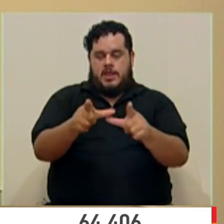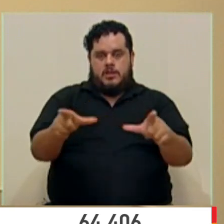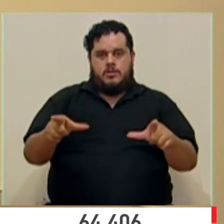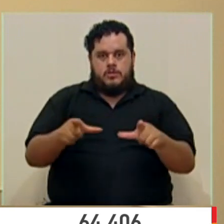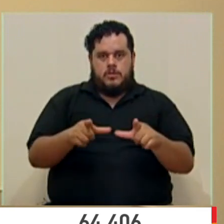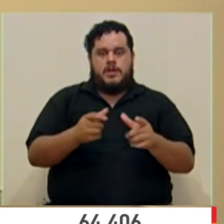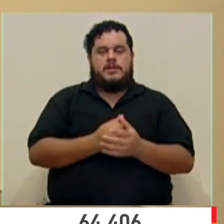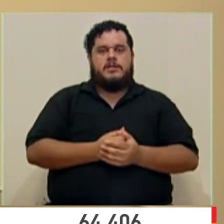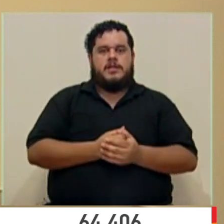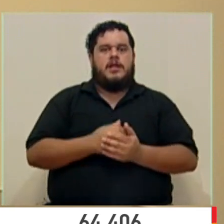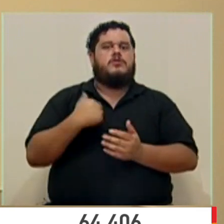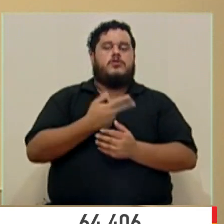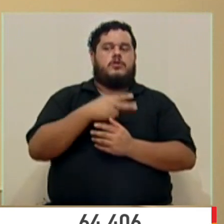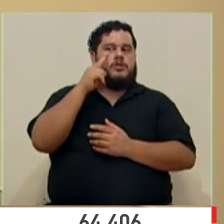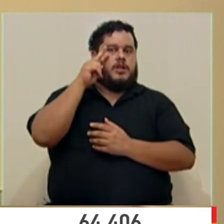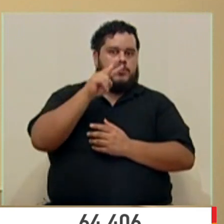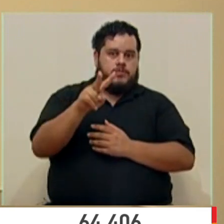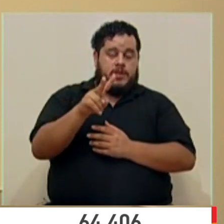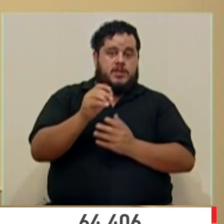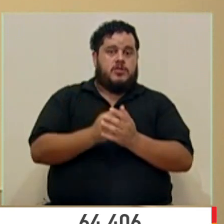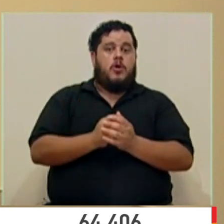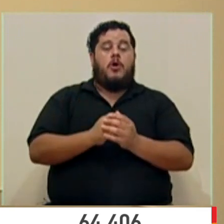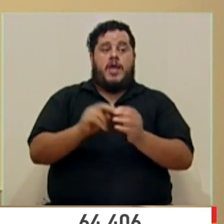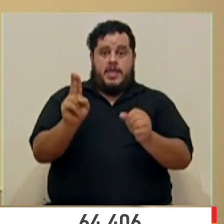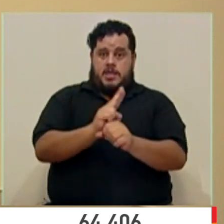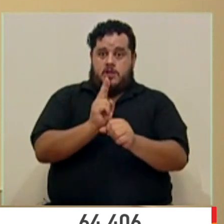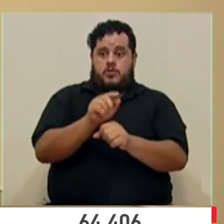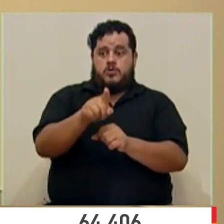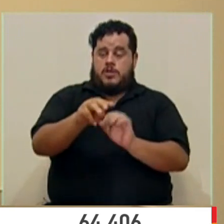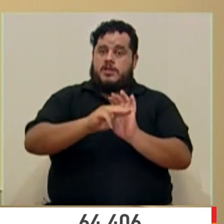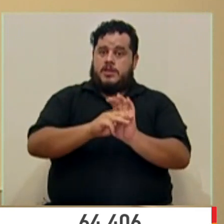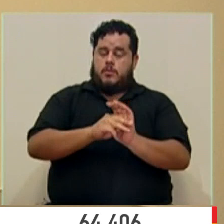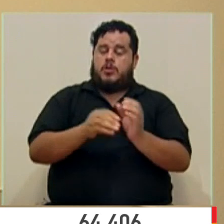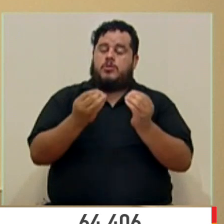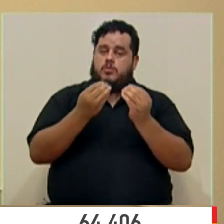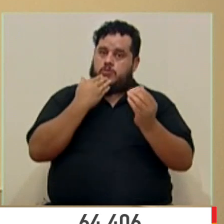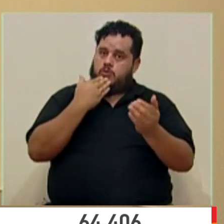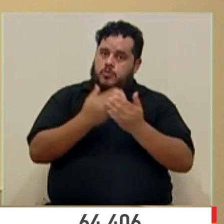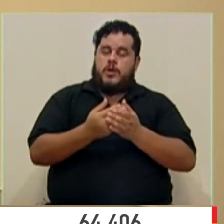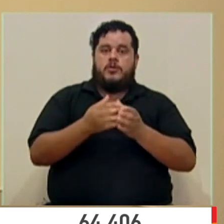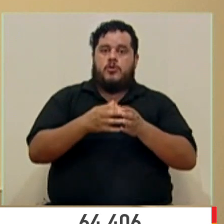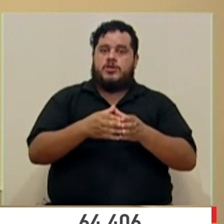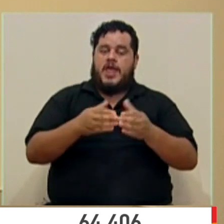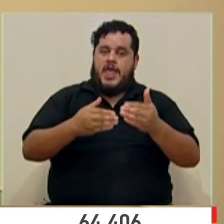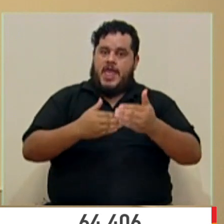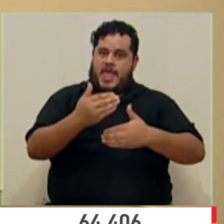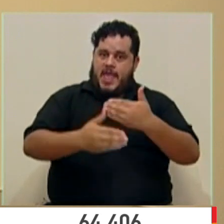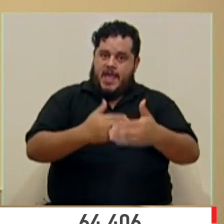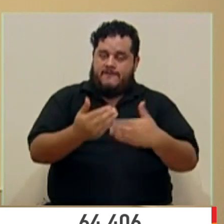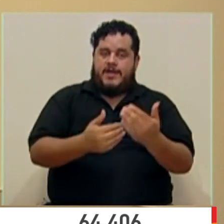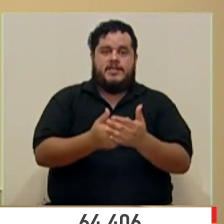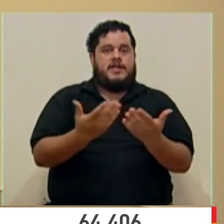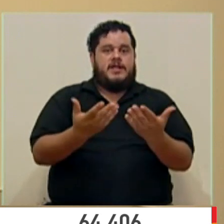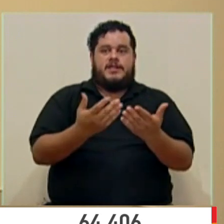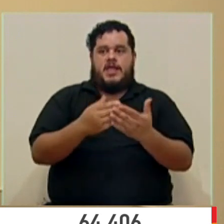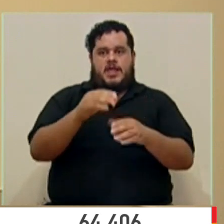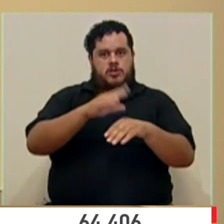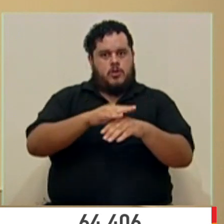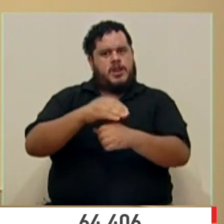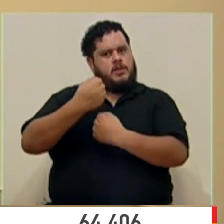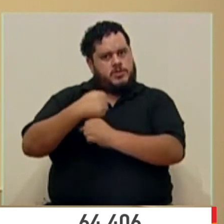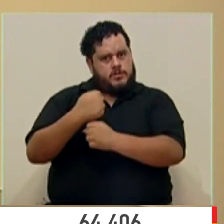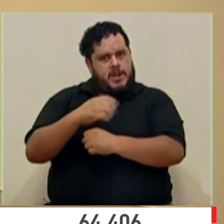territorios. Hemos visto en la aplicación de este modelo grandes avances en el empoderamiento de las autoridades municipales y